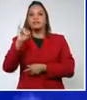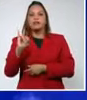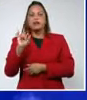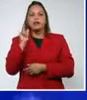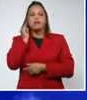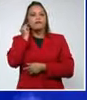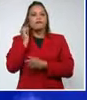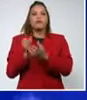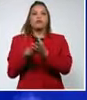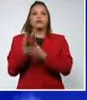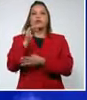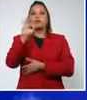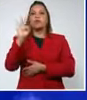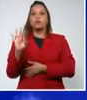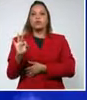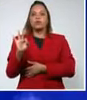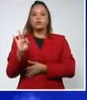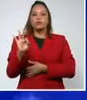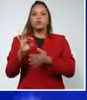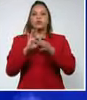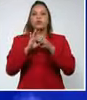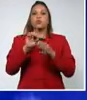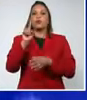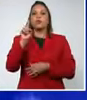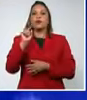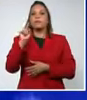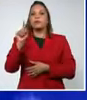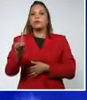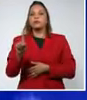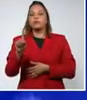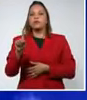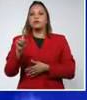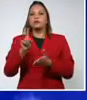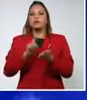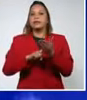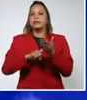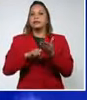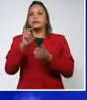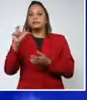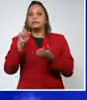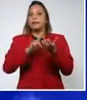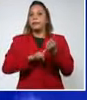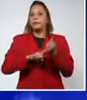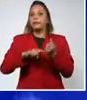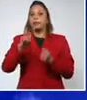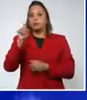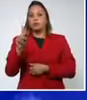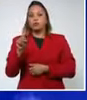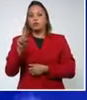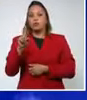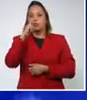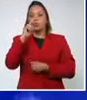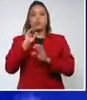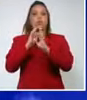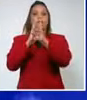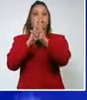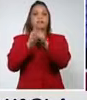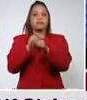8, Guáimaro, Céspedes y Nuevitas con un caso autóctono cada